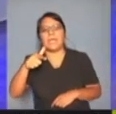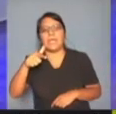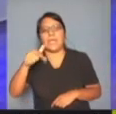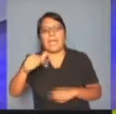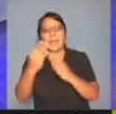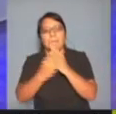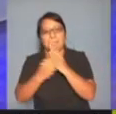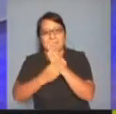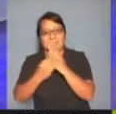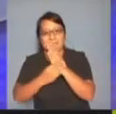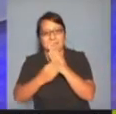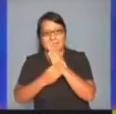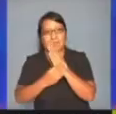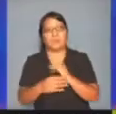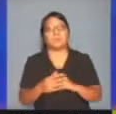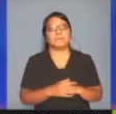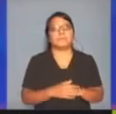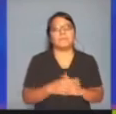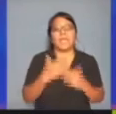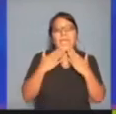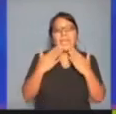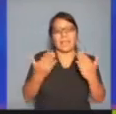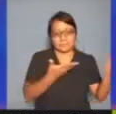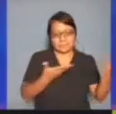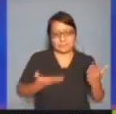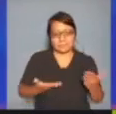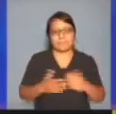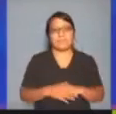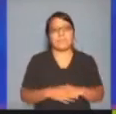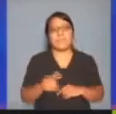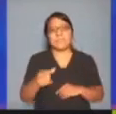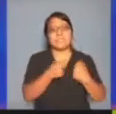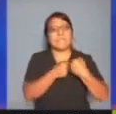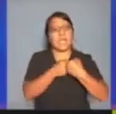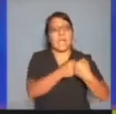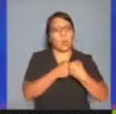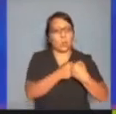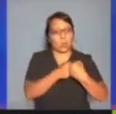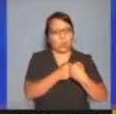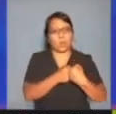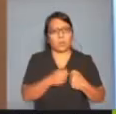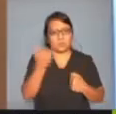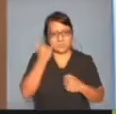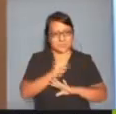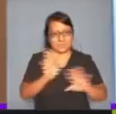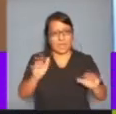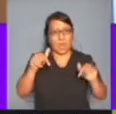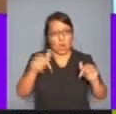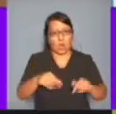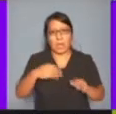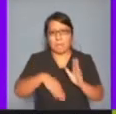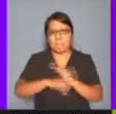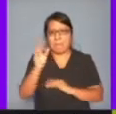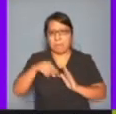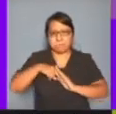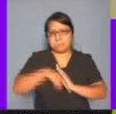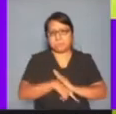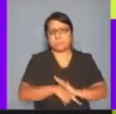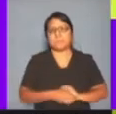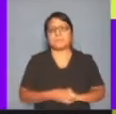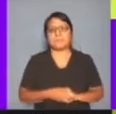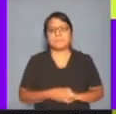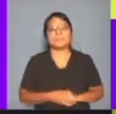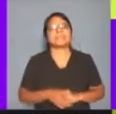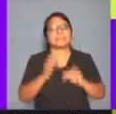Gracias por venir. ¿Qué tal? Buen día, muchas gracias. Bueno, este acuerdo escolar se viene realizando, pero este año se intensifica. Sí,